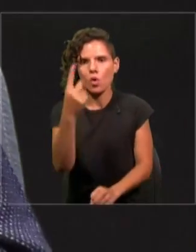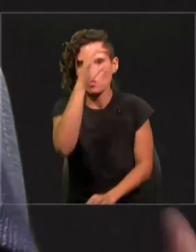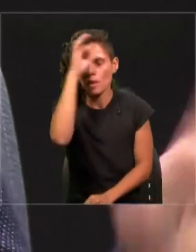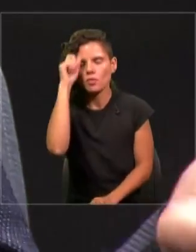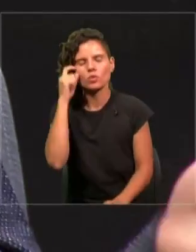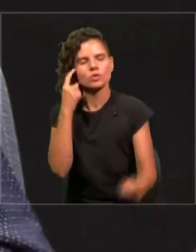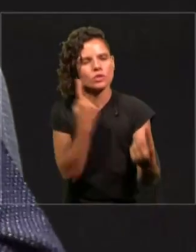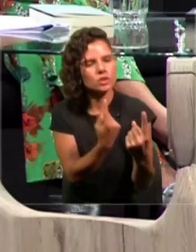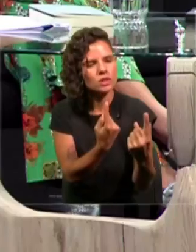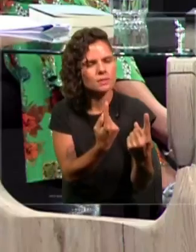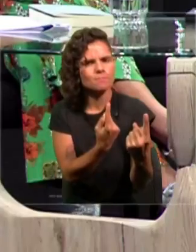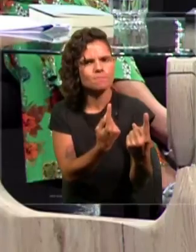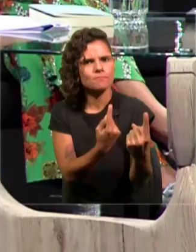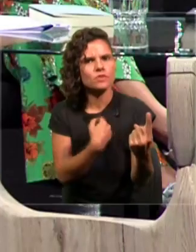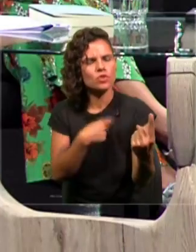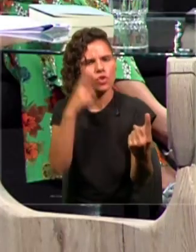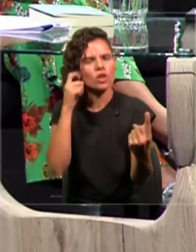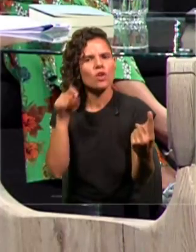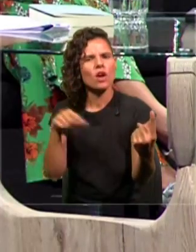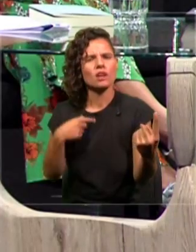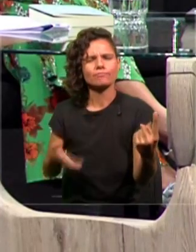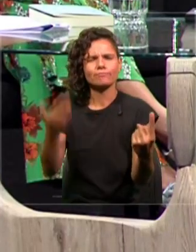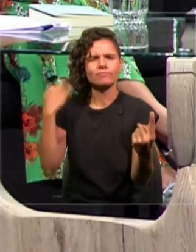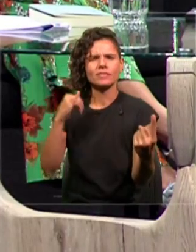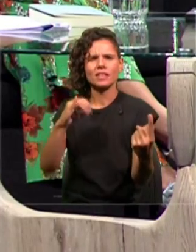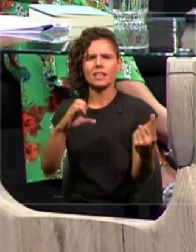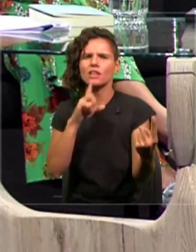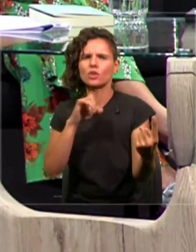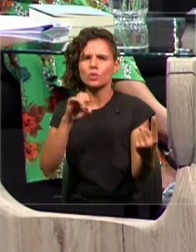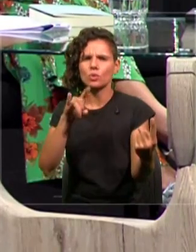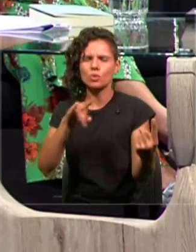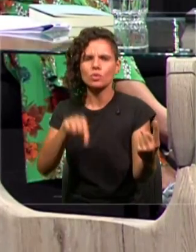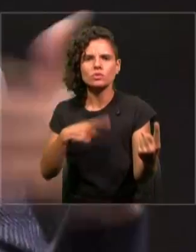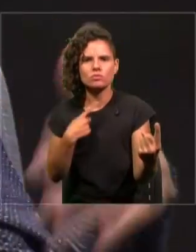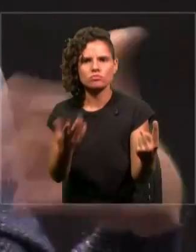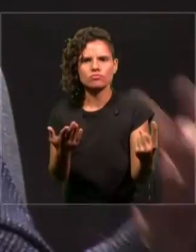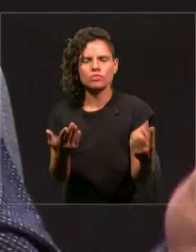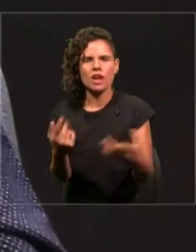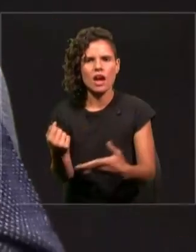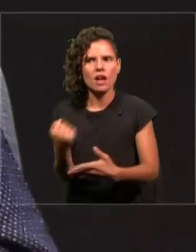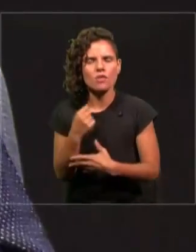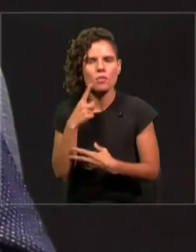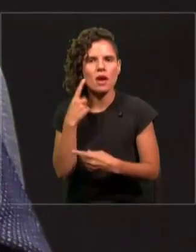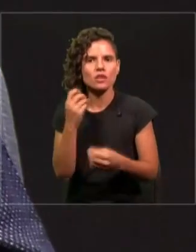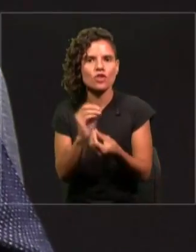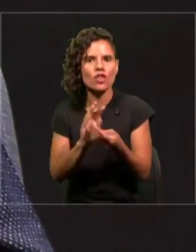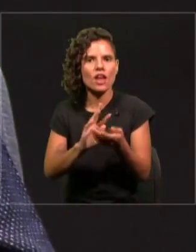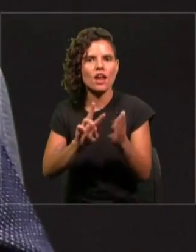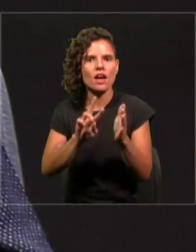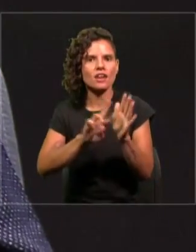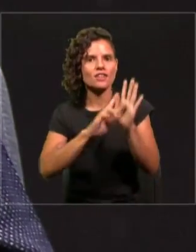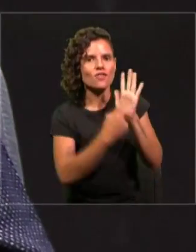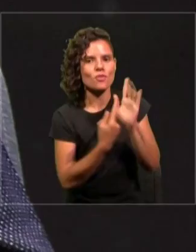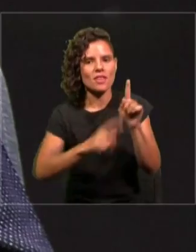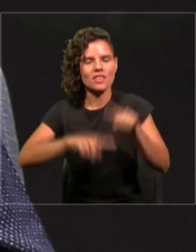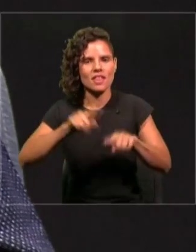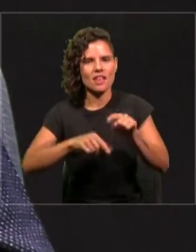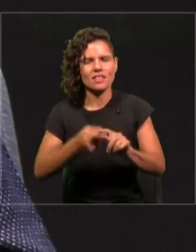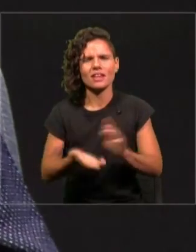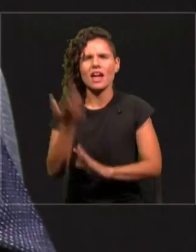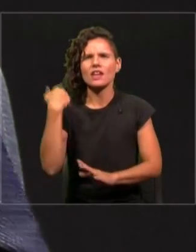y creo que el apoyo de Lipchus a él en ese análisis político es fundamental para la reforma que él va a dar a la tierra en el